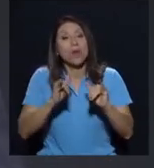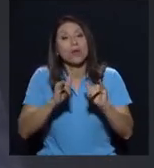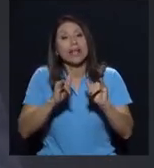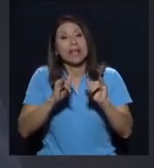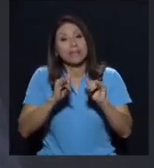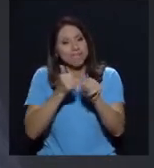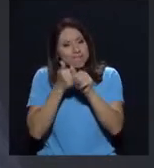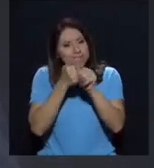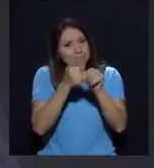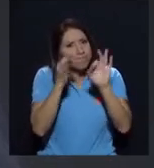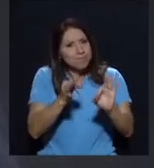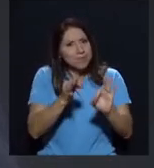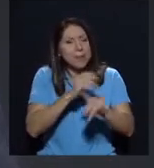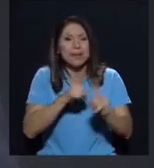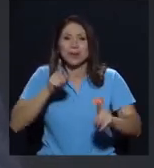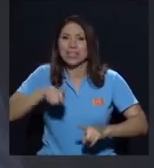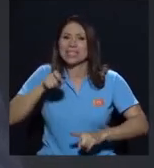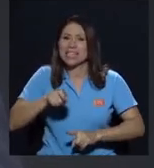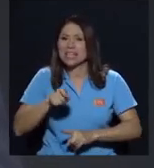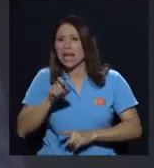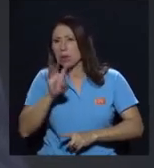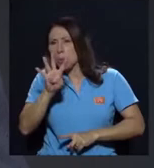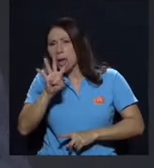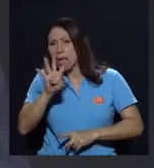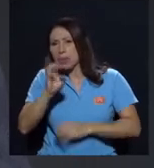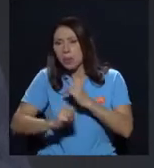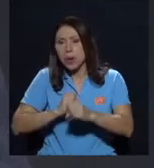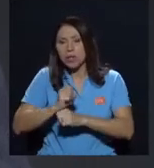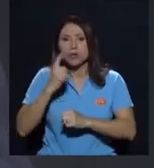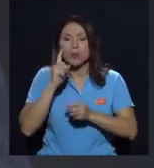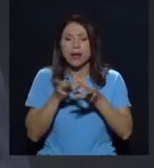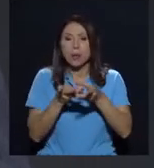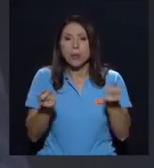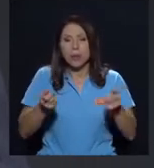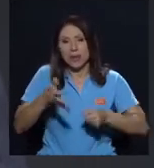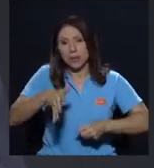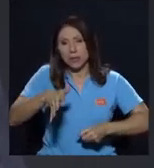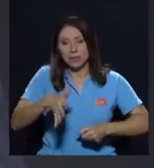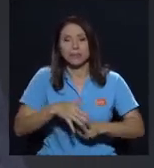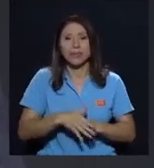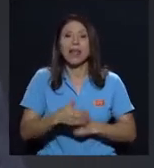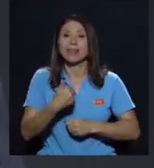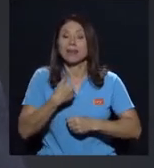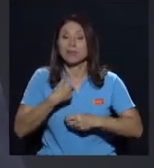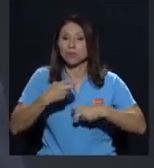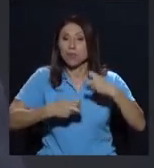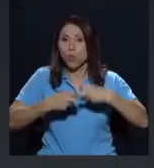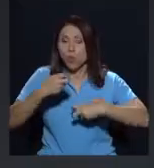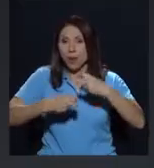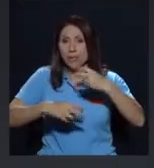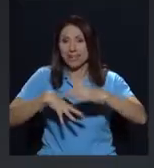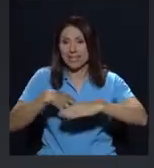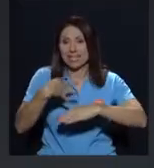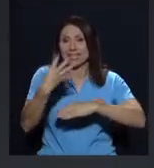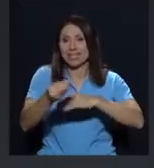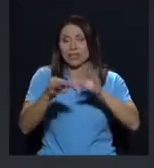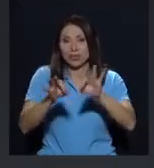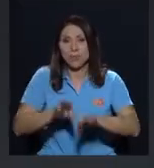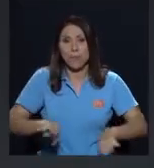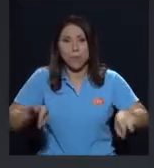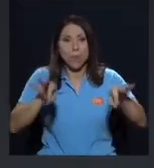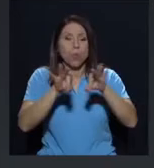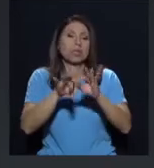para llegar a nuestro adversa tenemos problemas externos importantes como todos estos tipos de